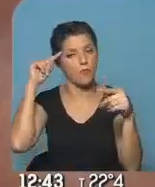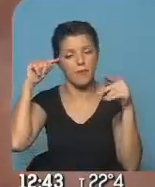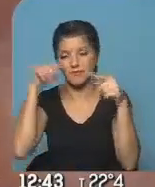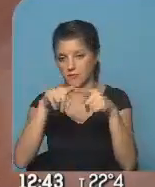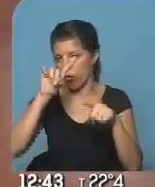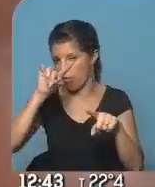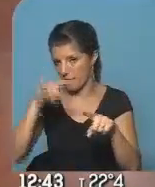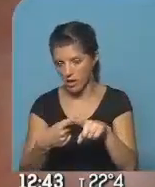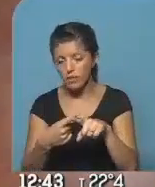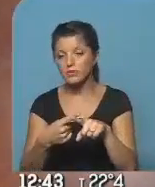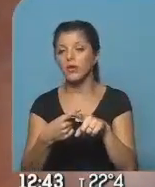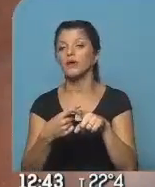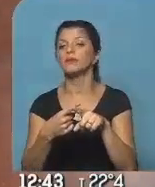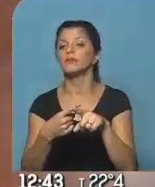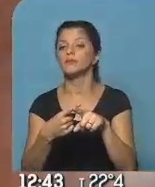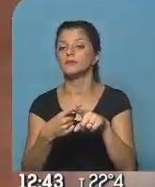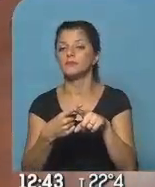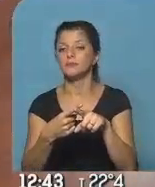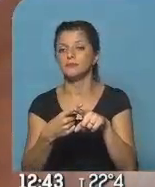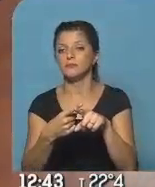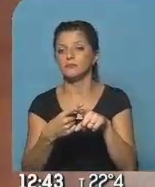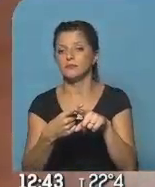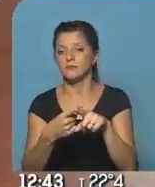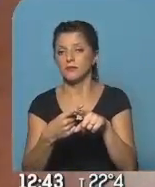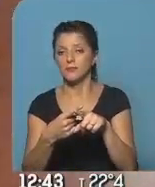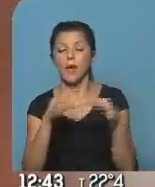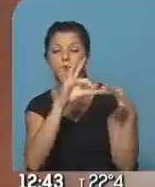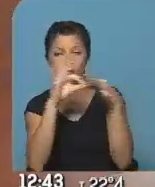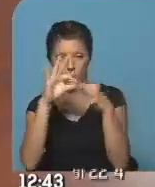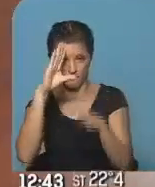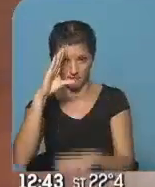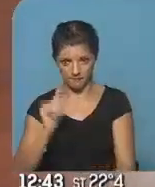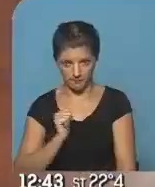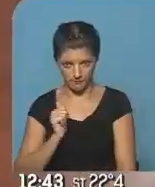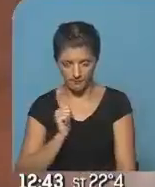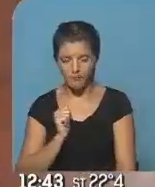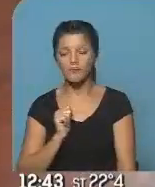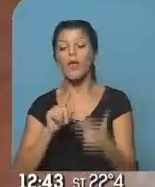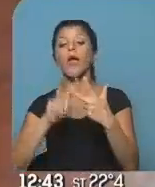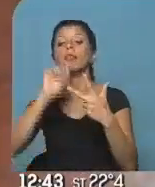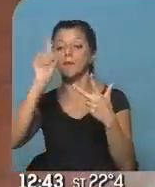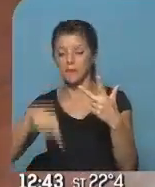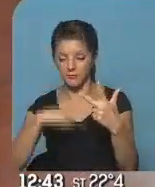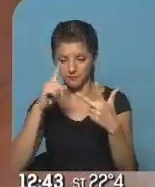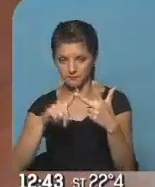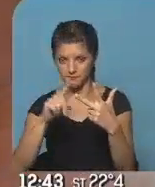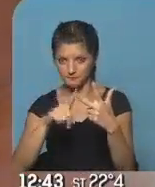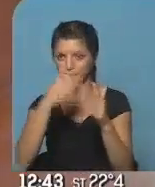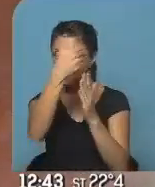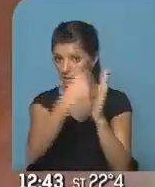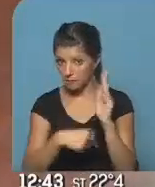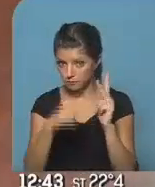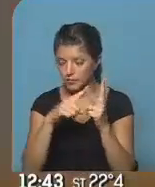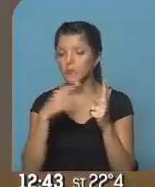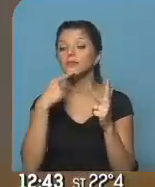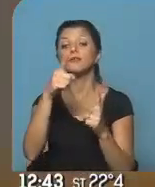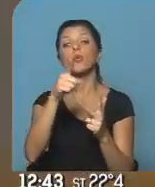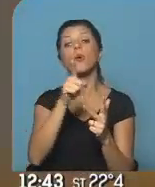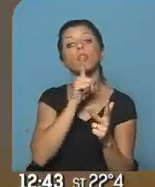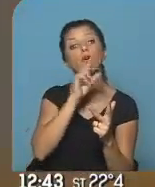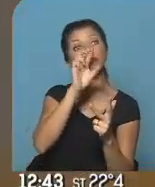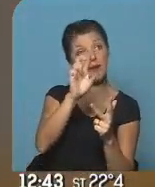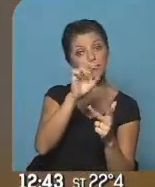sea, la política se juega en la capacidad militar. Por otro lado, lo que dice el informe es que en el ataque de Trump y sus